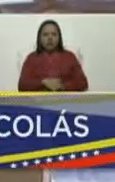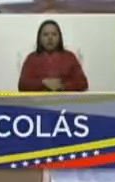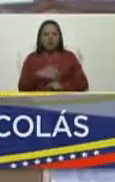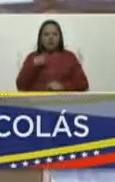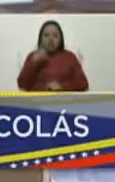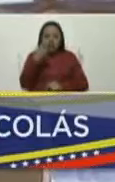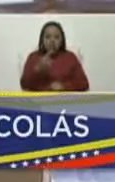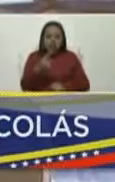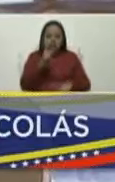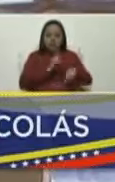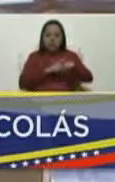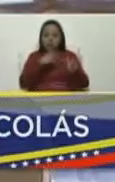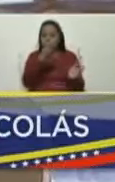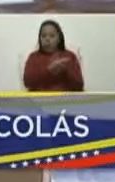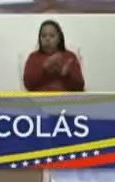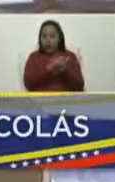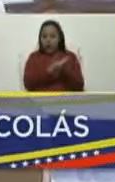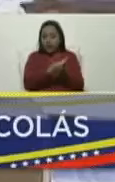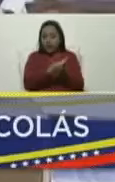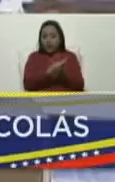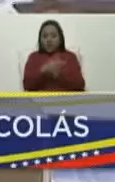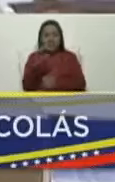tasa de mora es